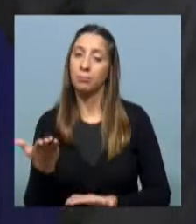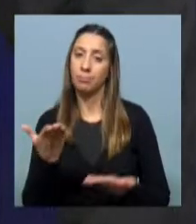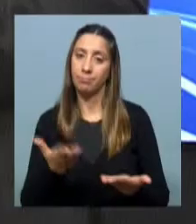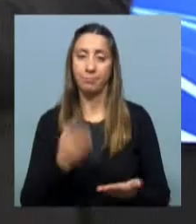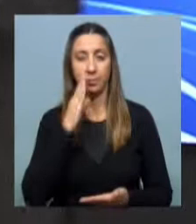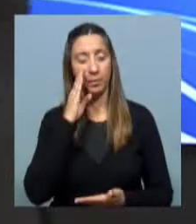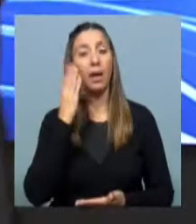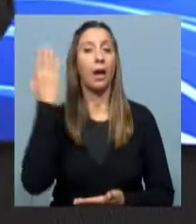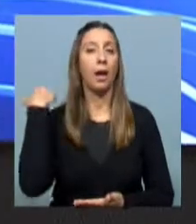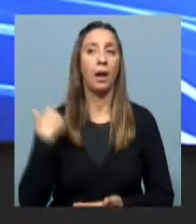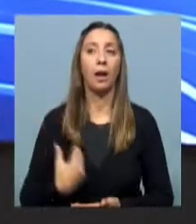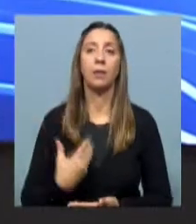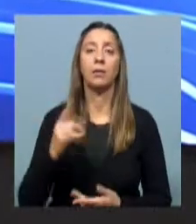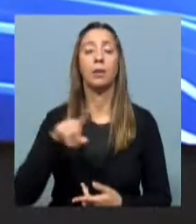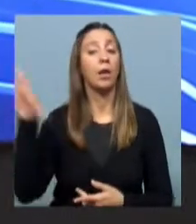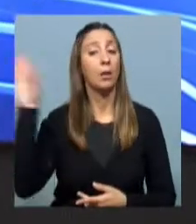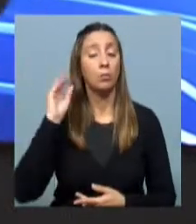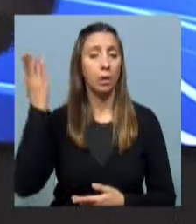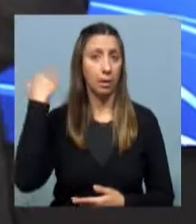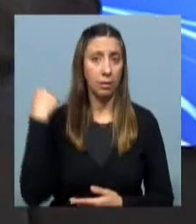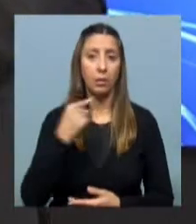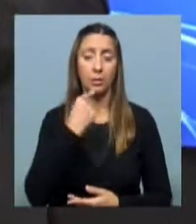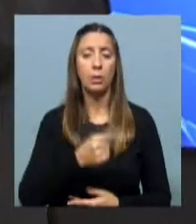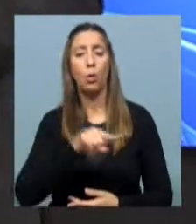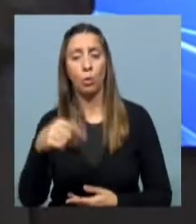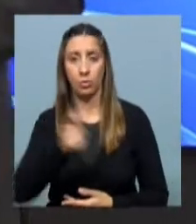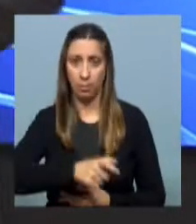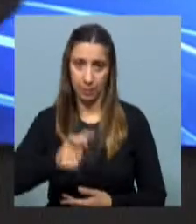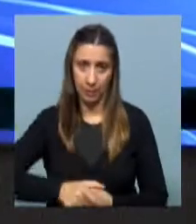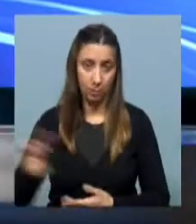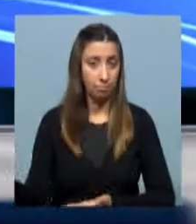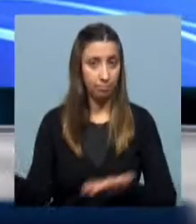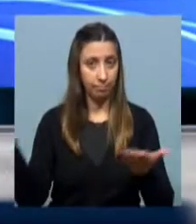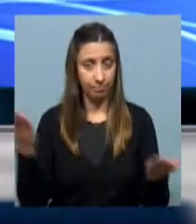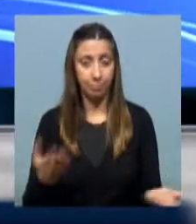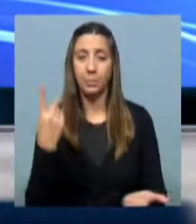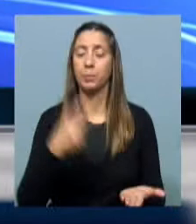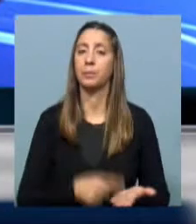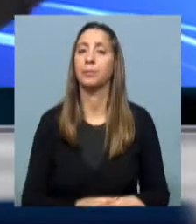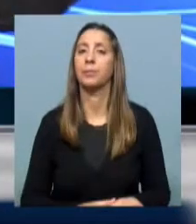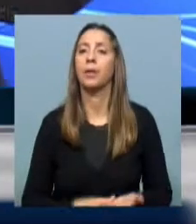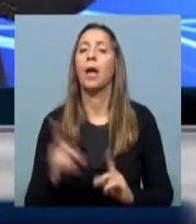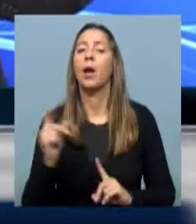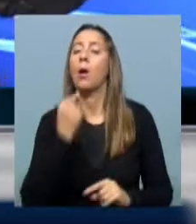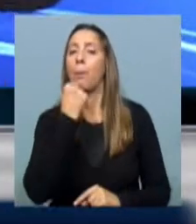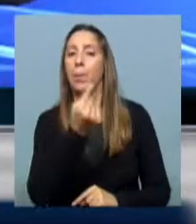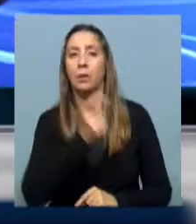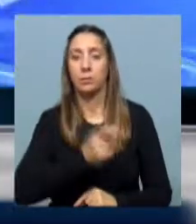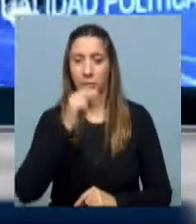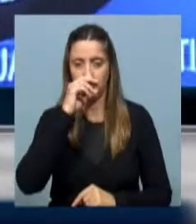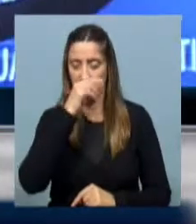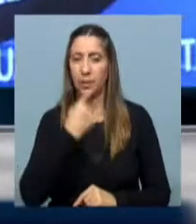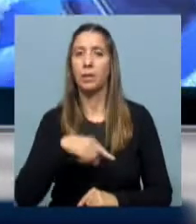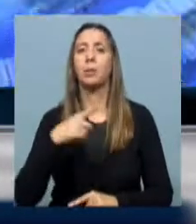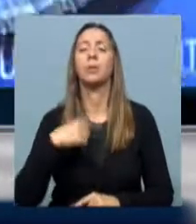Ya estuvieron fuera de cámara escuchando lo que nos decían los otros invitados que estuvieron en el primer bloque, y tengo alguna de las preguntas, a ver quién